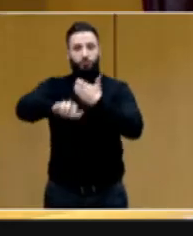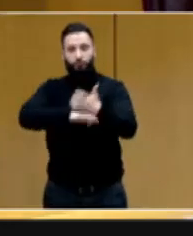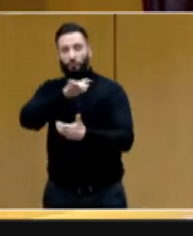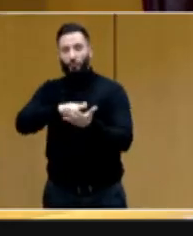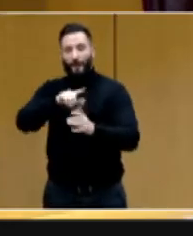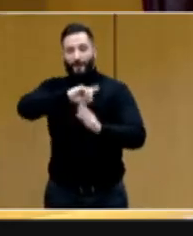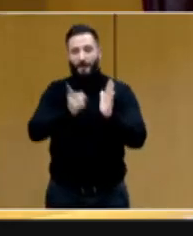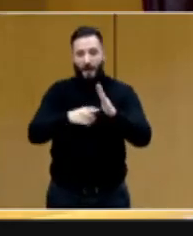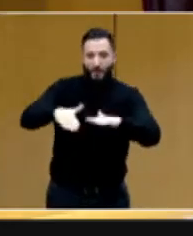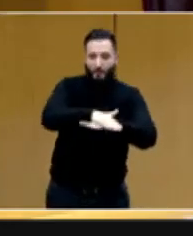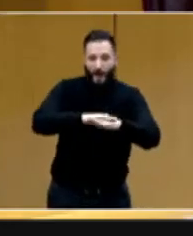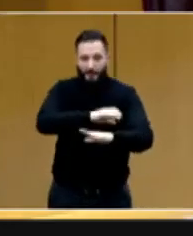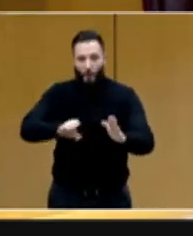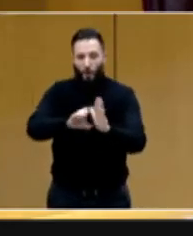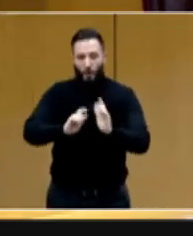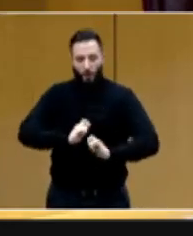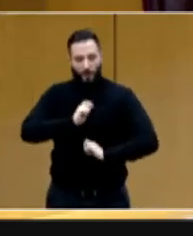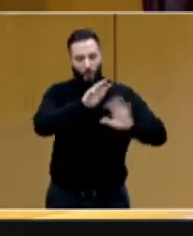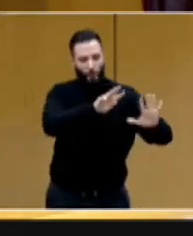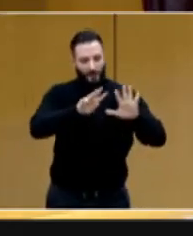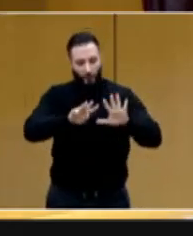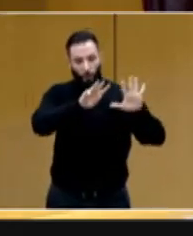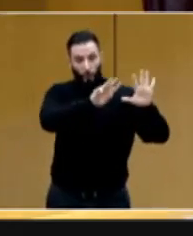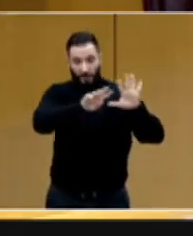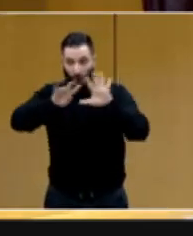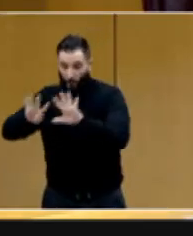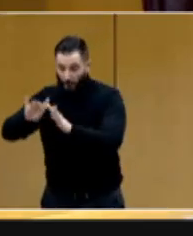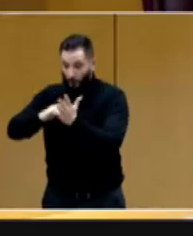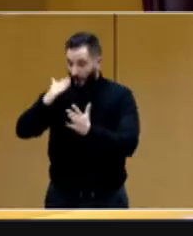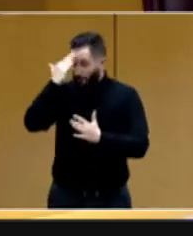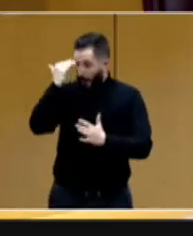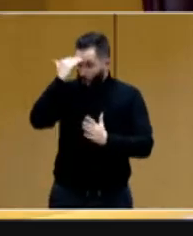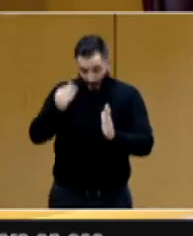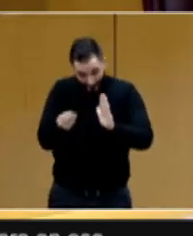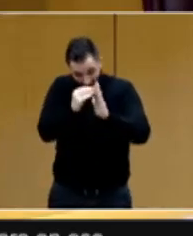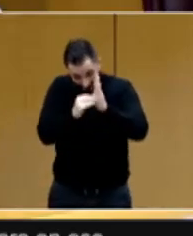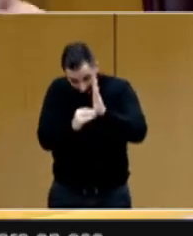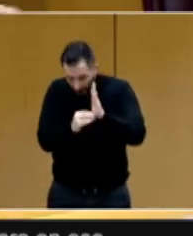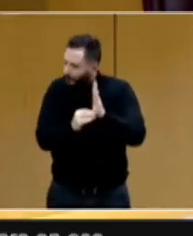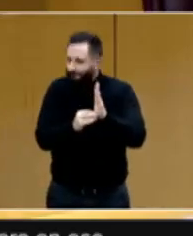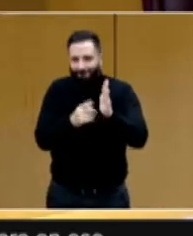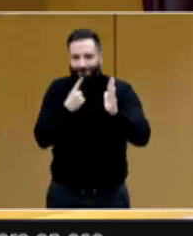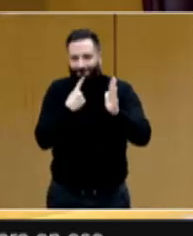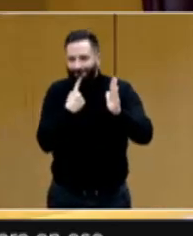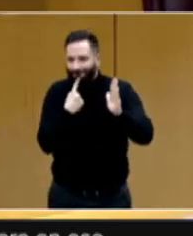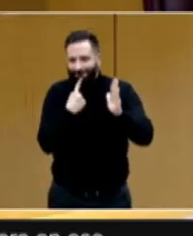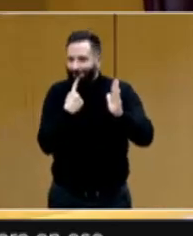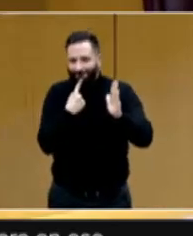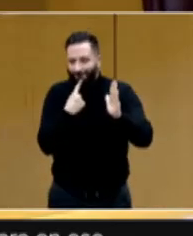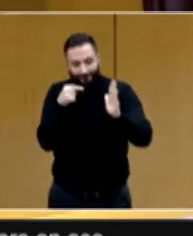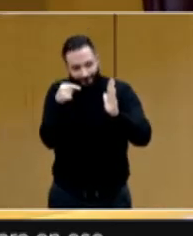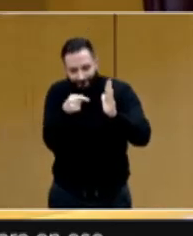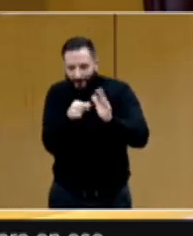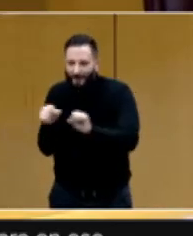1888-89 de las famosas memorias pues le canta Consideró que no era precisamente uno de los aspectos que había que defender más